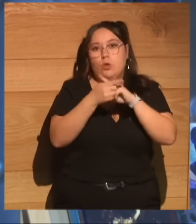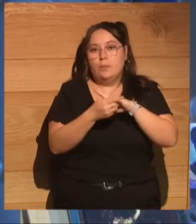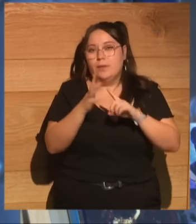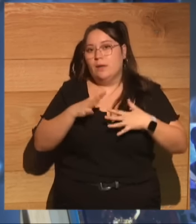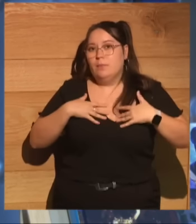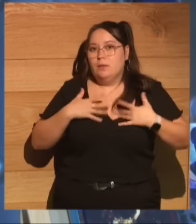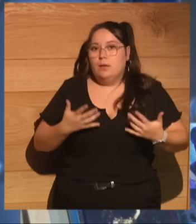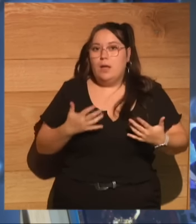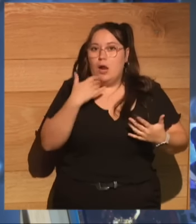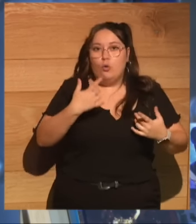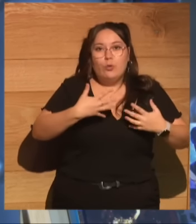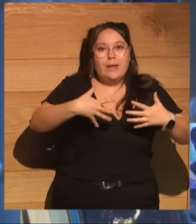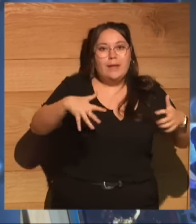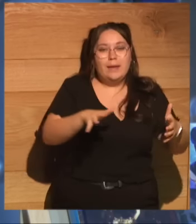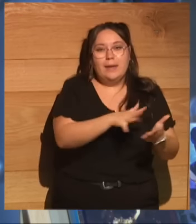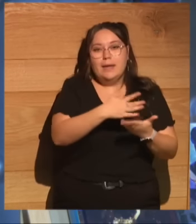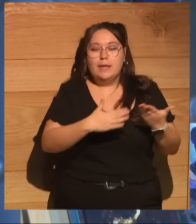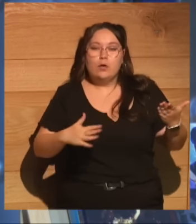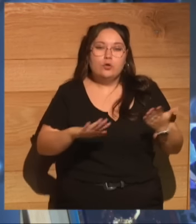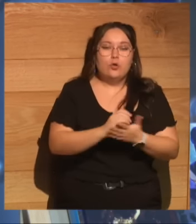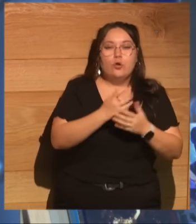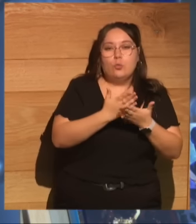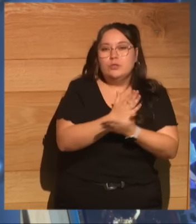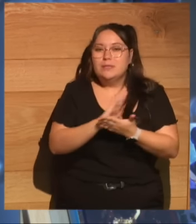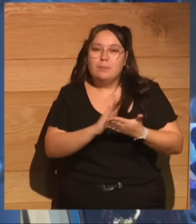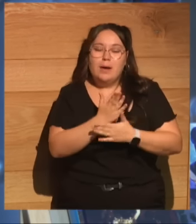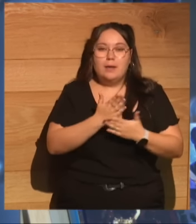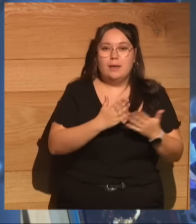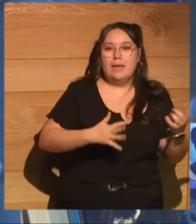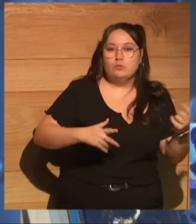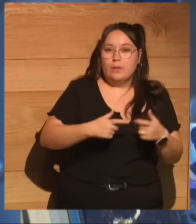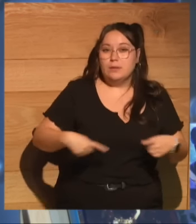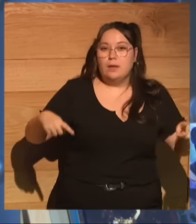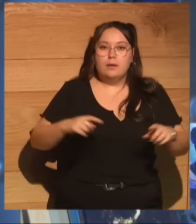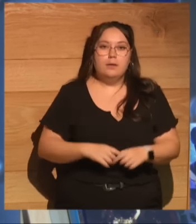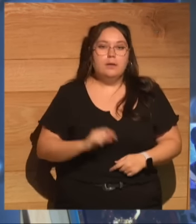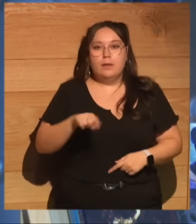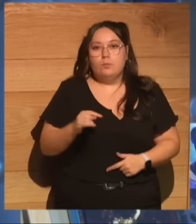repente llega un momento enormemente lírico en el que todo se para y las cuerdas se alargan, pero de repente